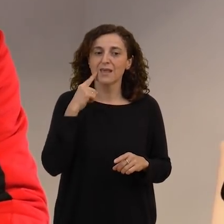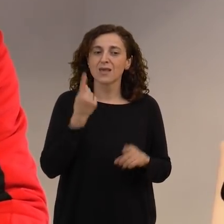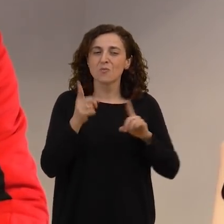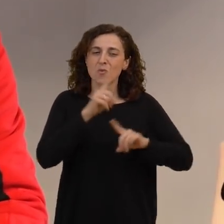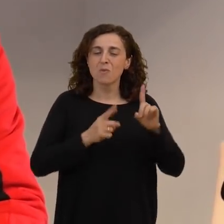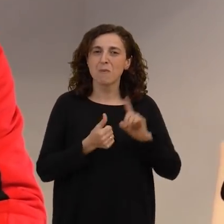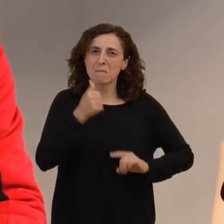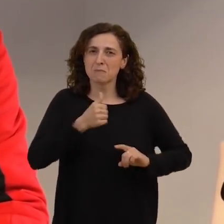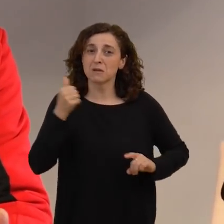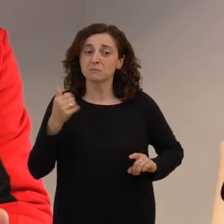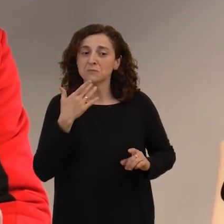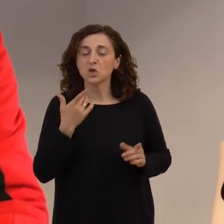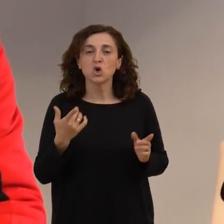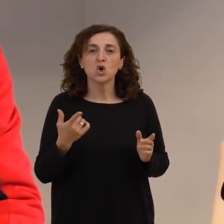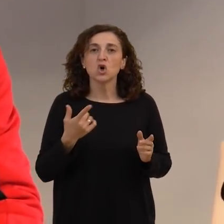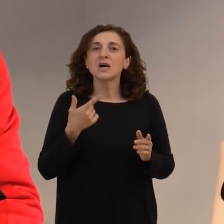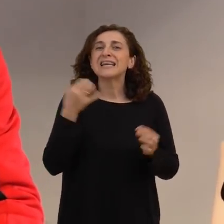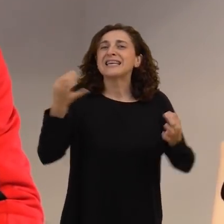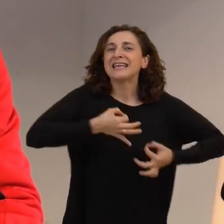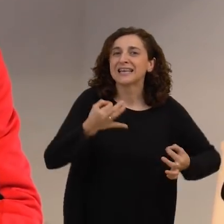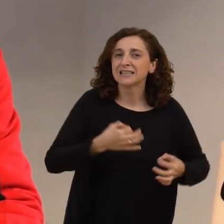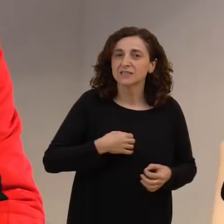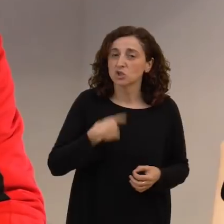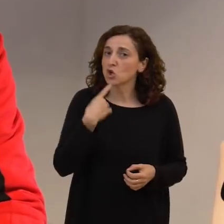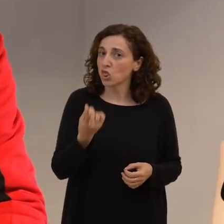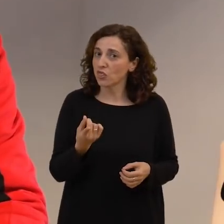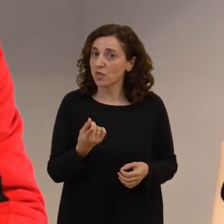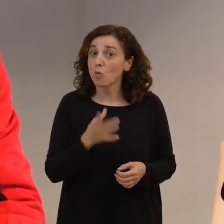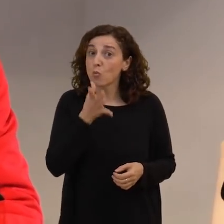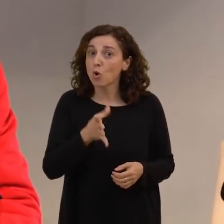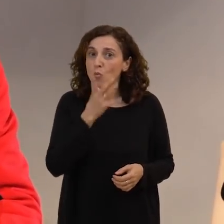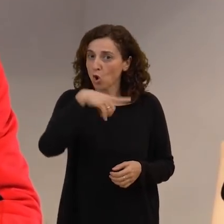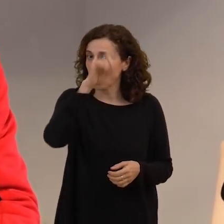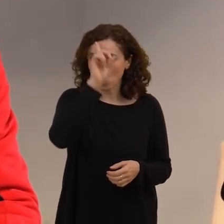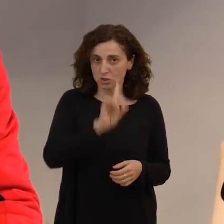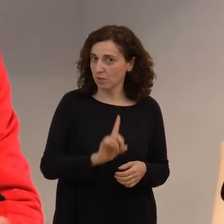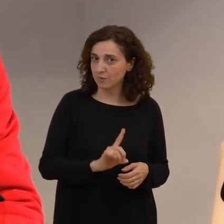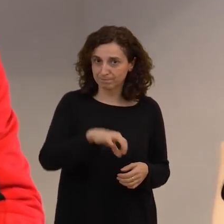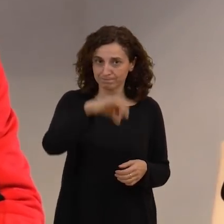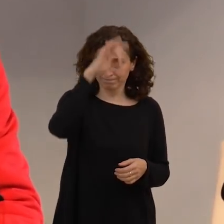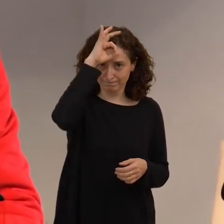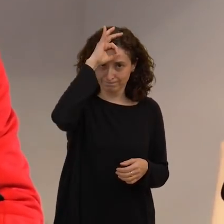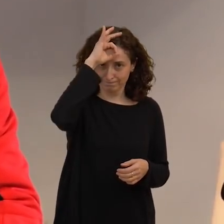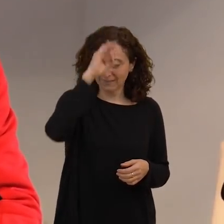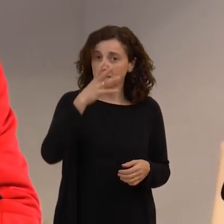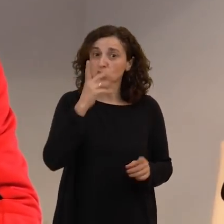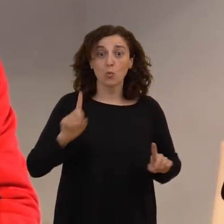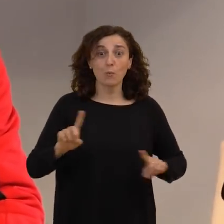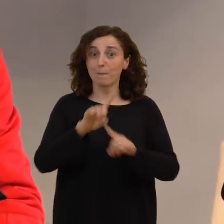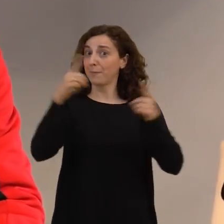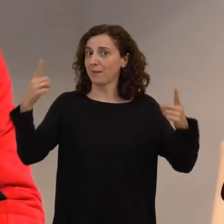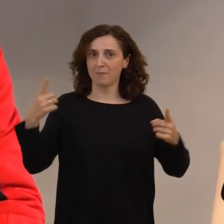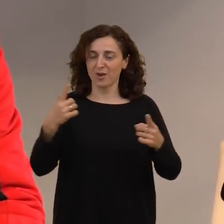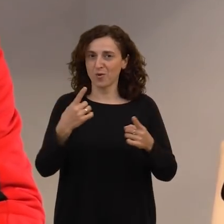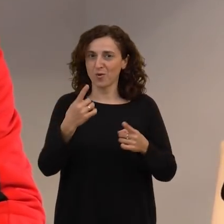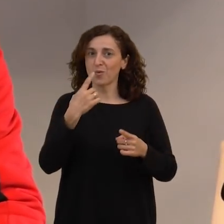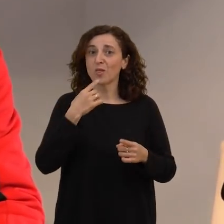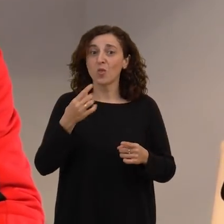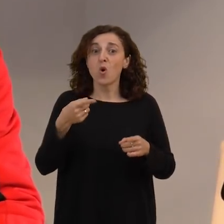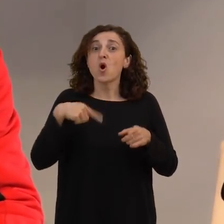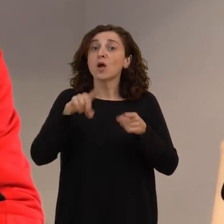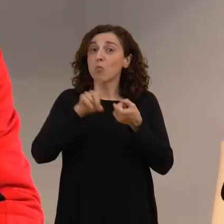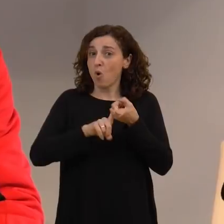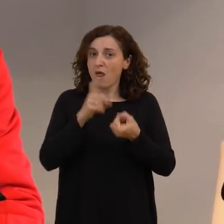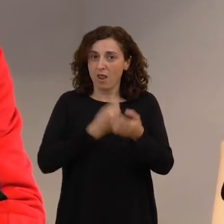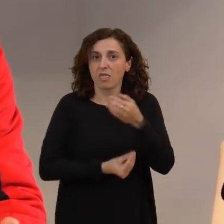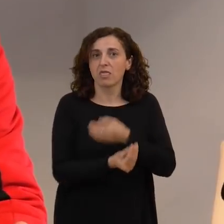y muchos más problemas, y no te dicen lo que es, porque no lo saben, lo primero que te dicen es eso, cuando tu mujer está, ha dado a